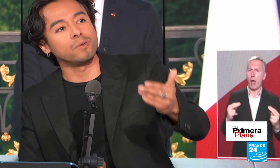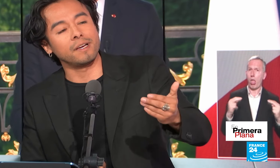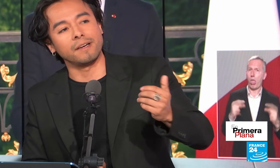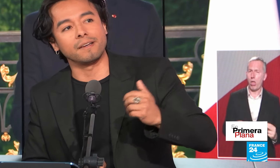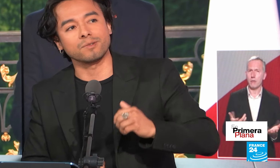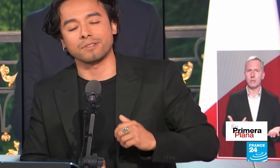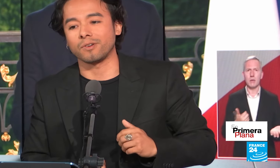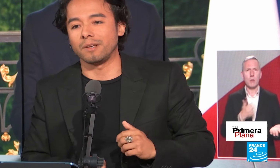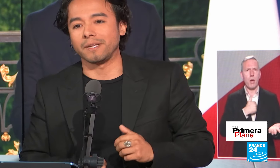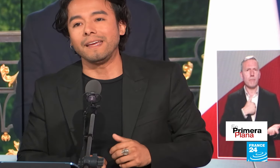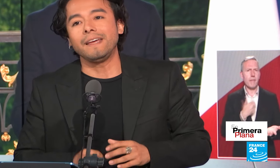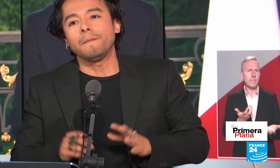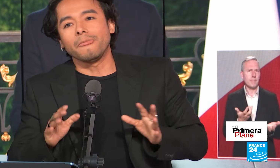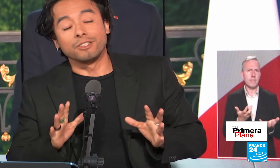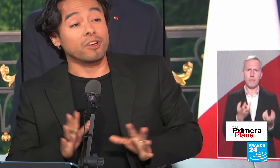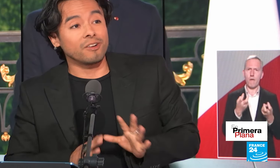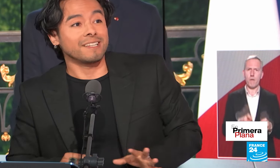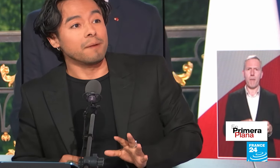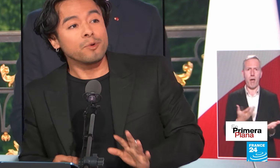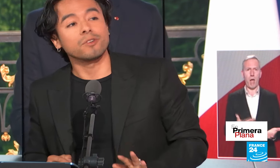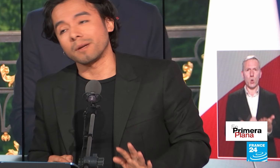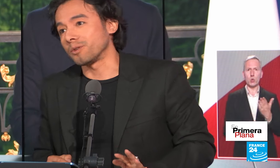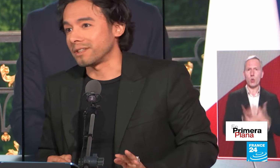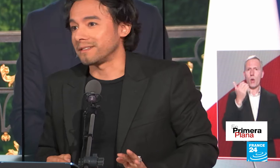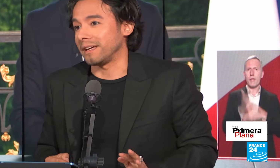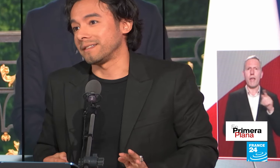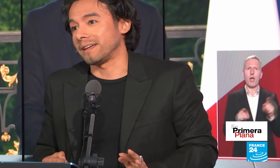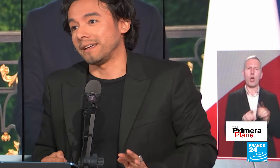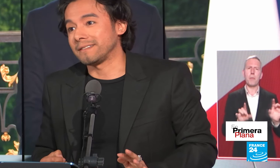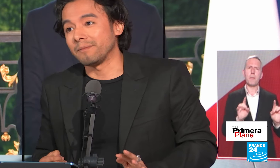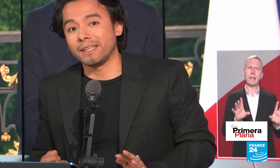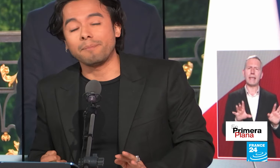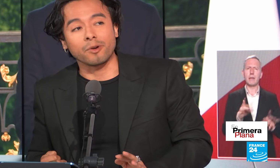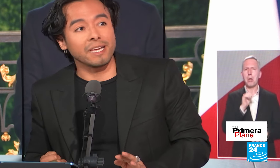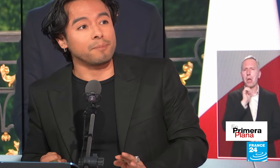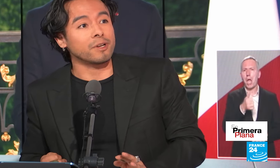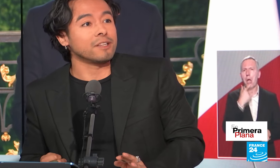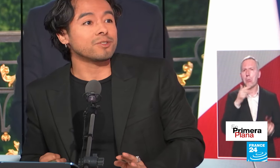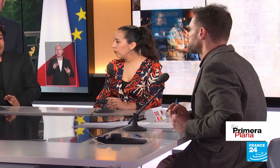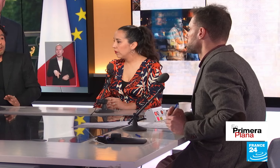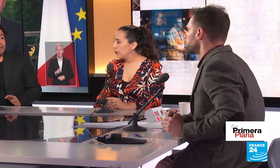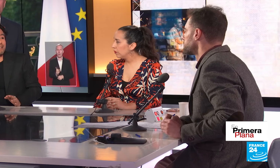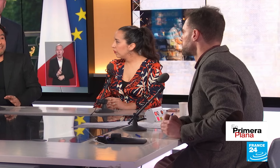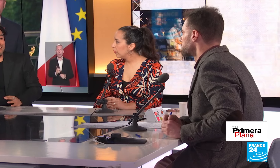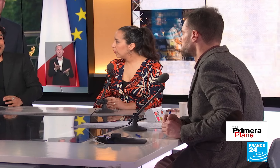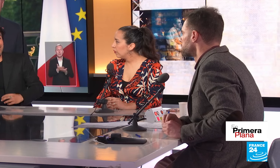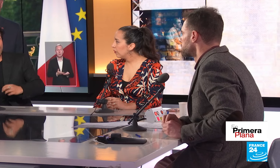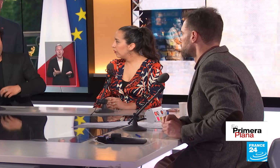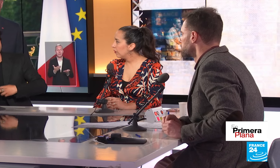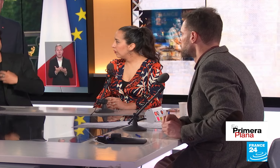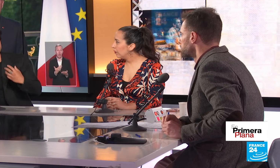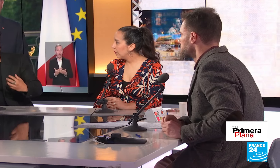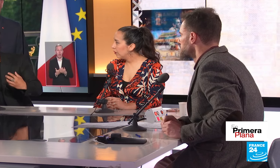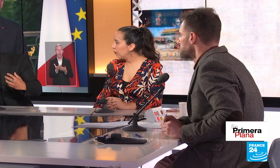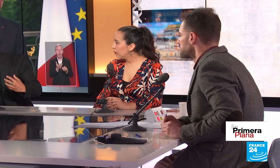una sucesión con le pen yo creo que sería muy contraproducente esta esta esta medida Por qué Porque no solo estaría